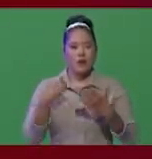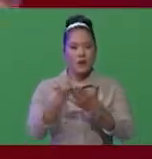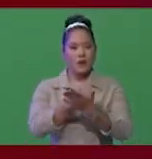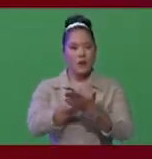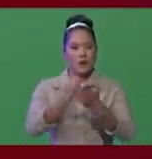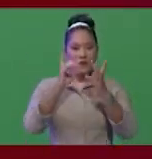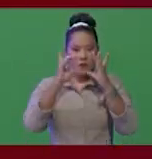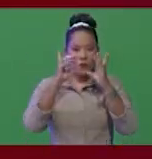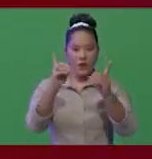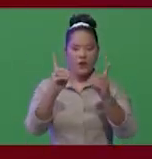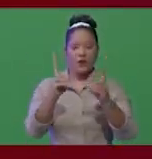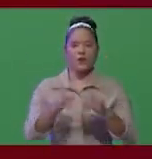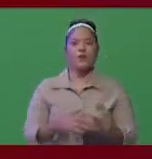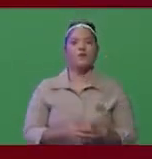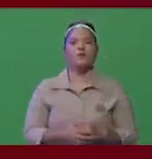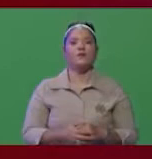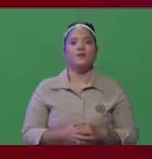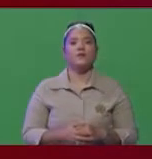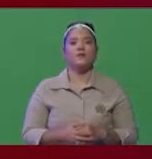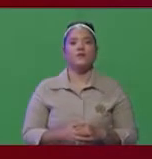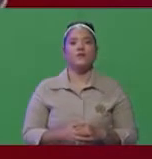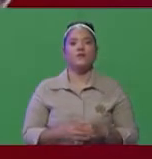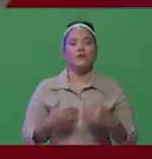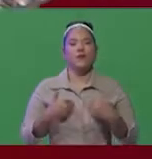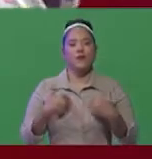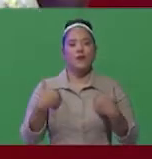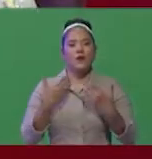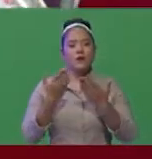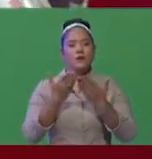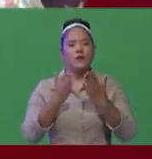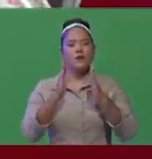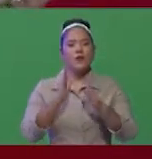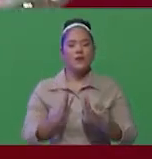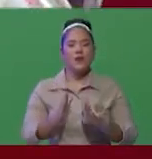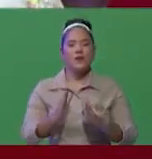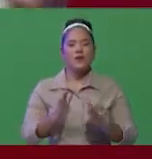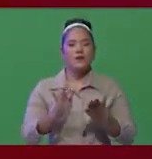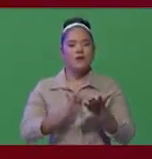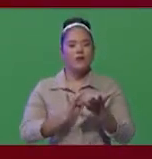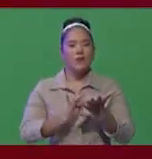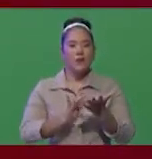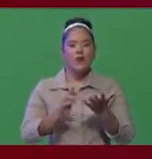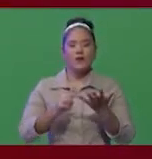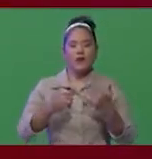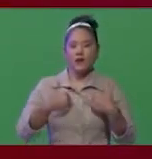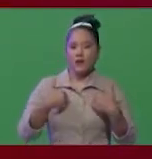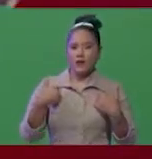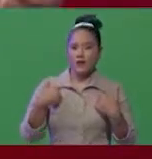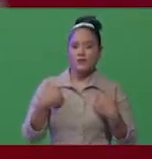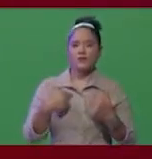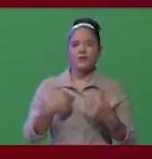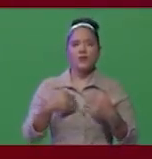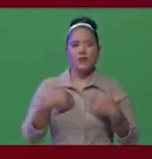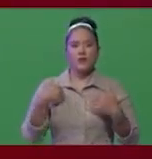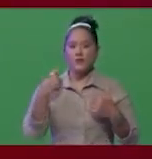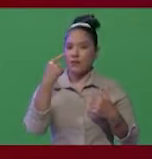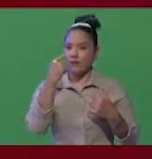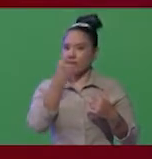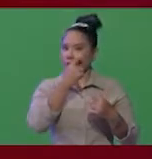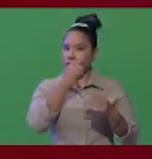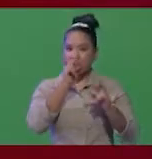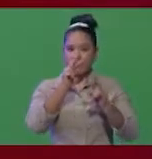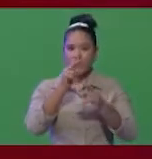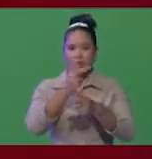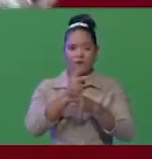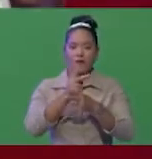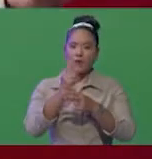usted lo puede adquirir. Si tenemos cualquier servicio que usted necesite de ahí, de farmacia, lo tenemos. Tenemos óptica, tenemos muchas